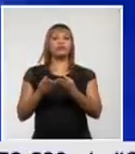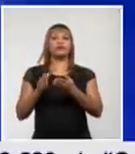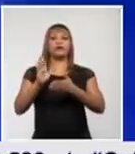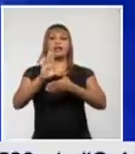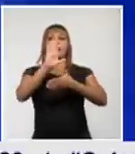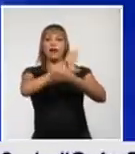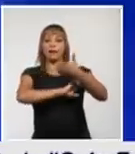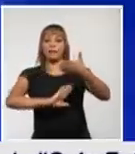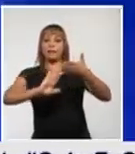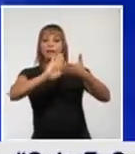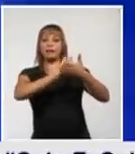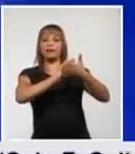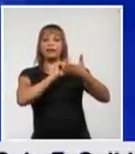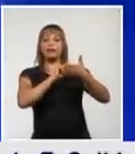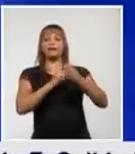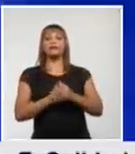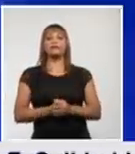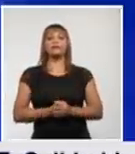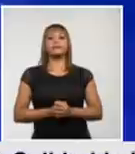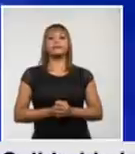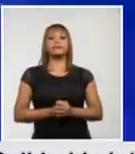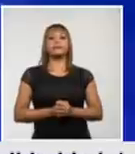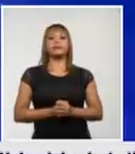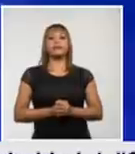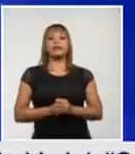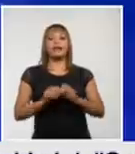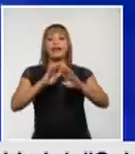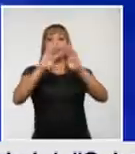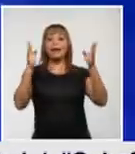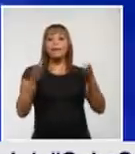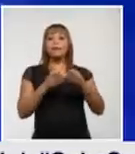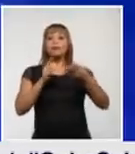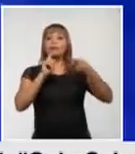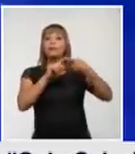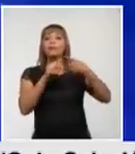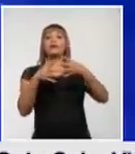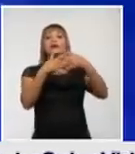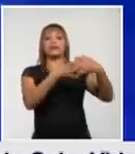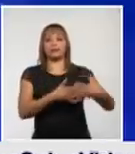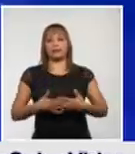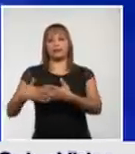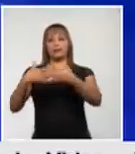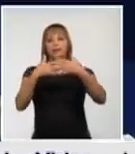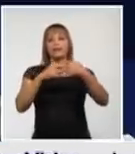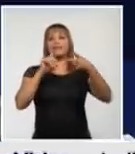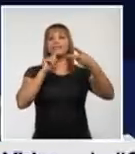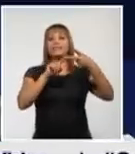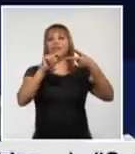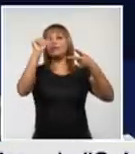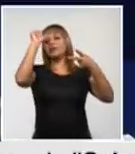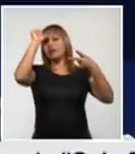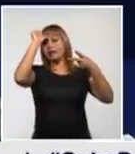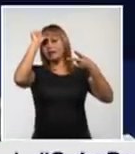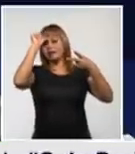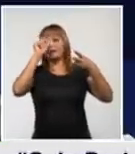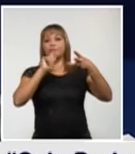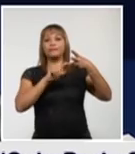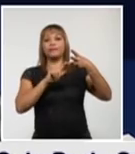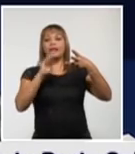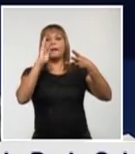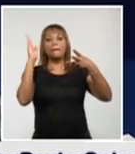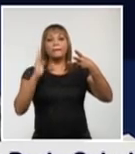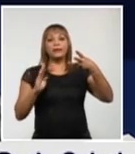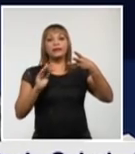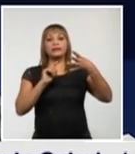mundo, pues en primer lugar Estados Unidos, pero en segundo lugar la India, tercero Brasil